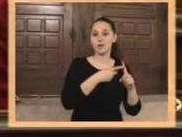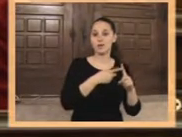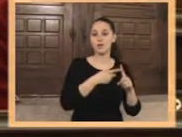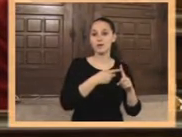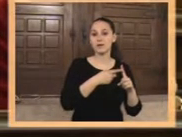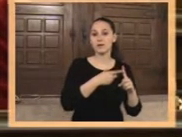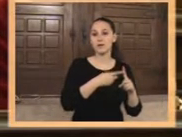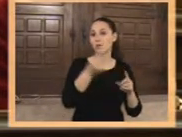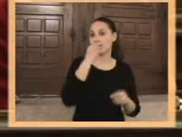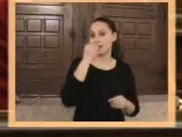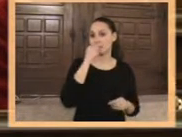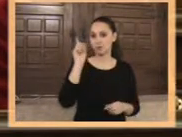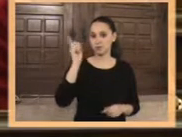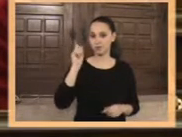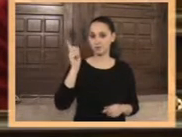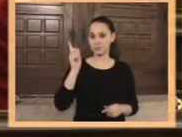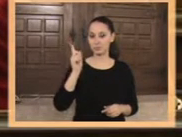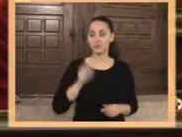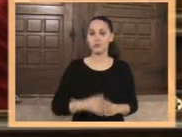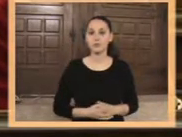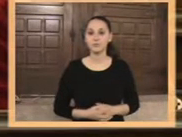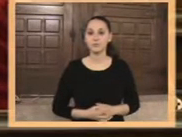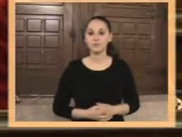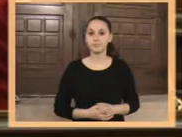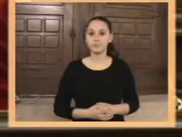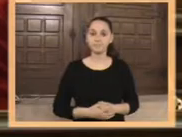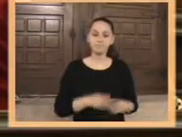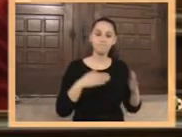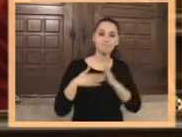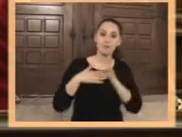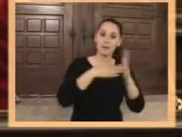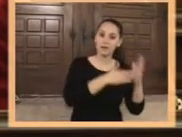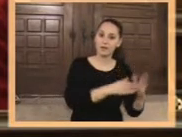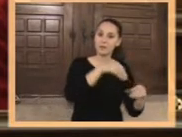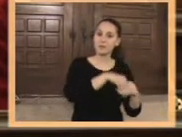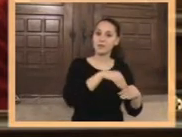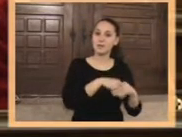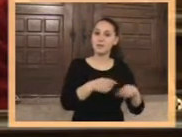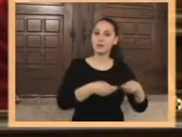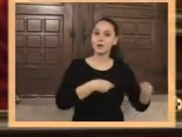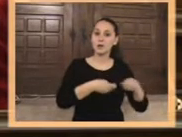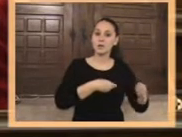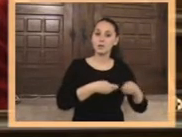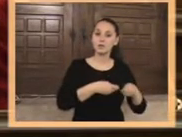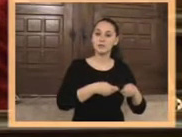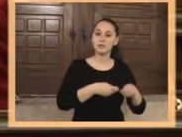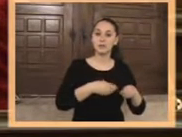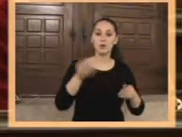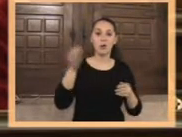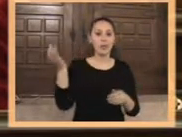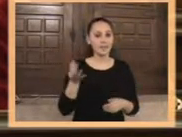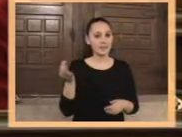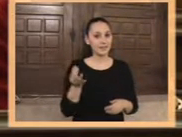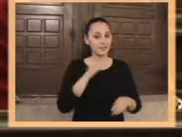unas condiciones específicas de conservación, para lo que cumplirán todas las prescripciones legales referidas a la conservación y manipulación de